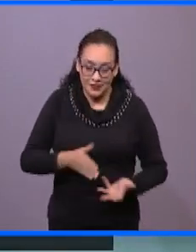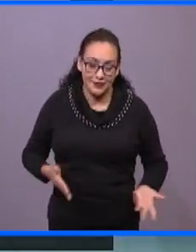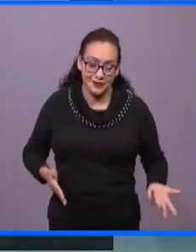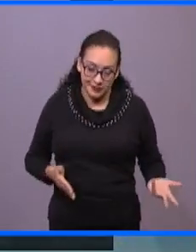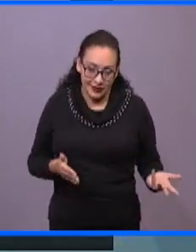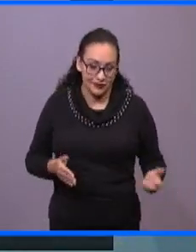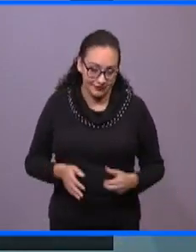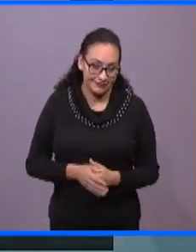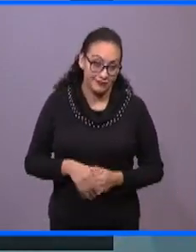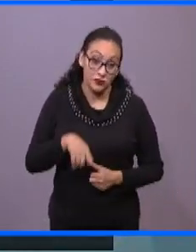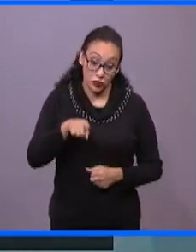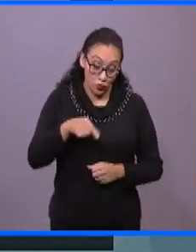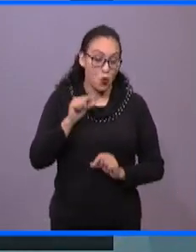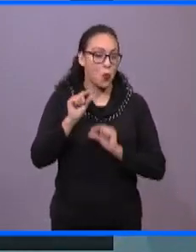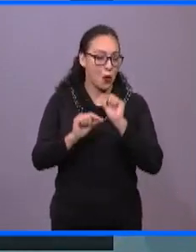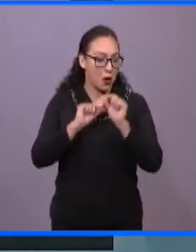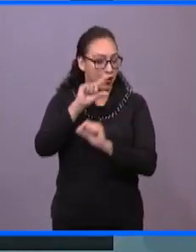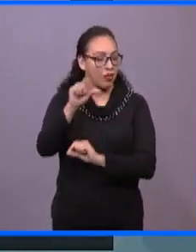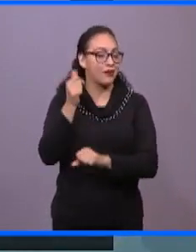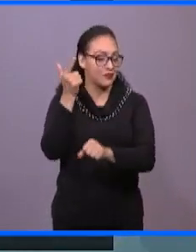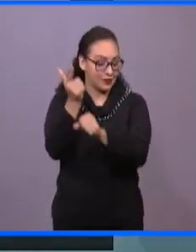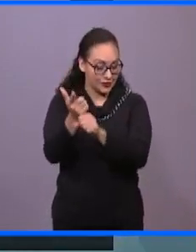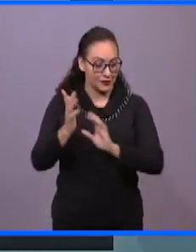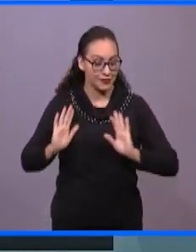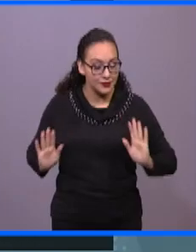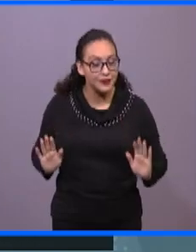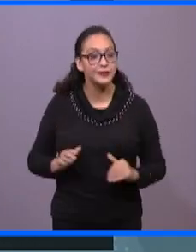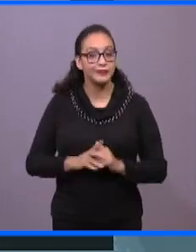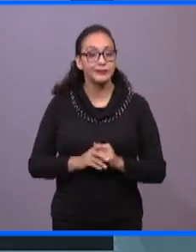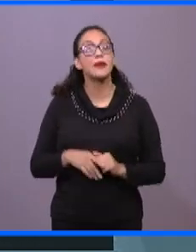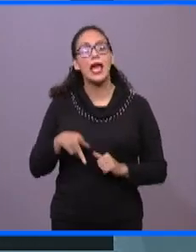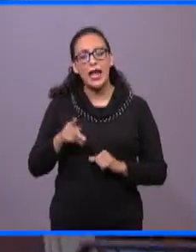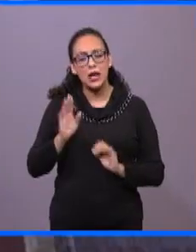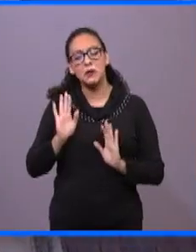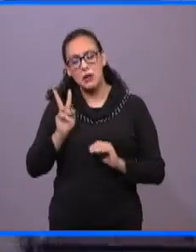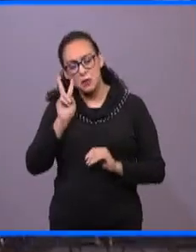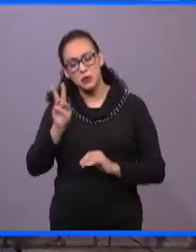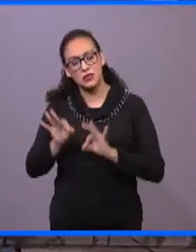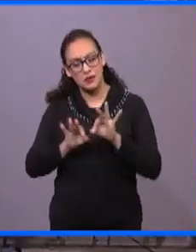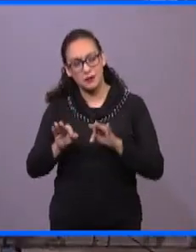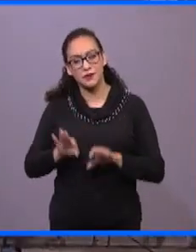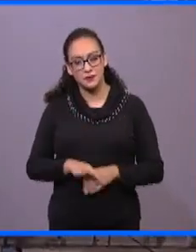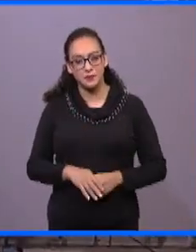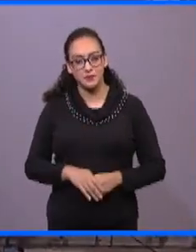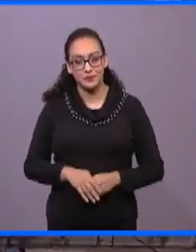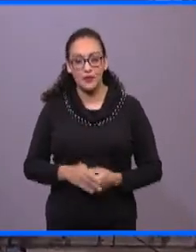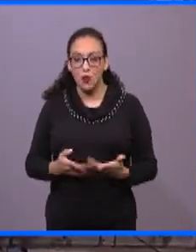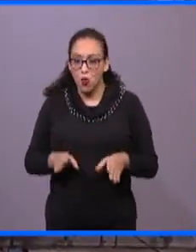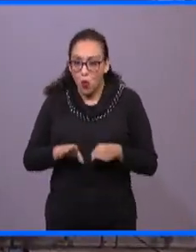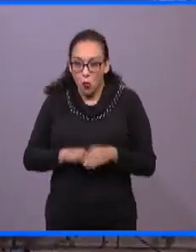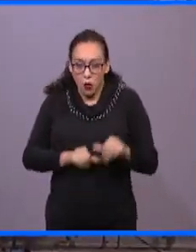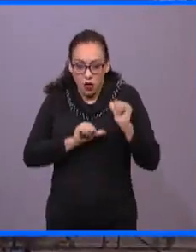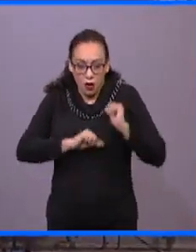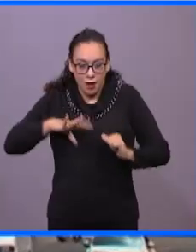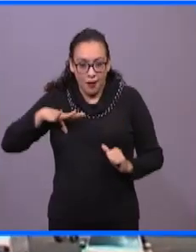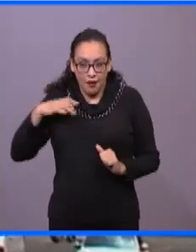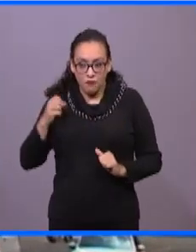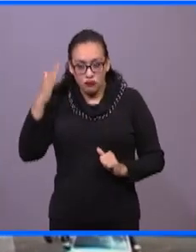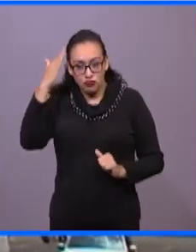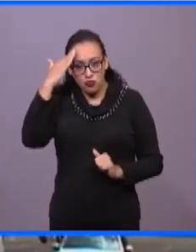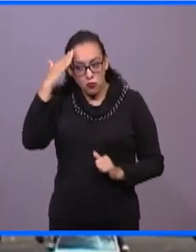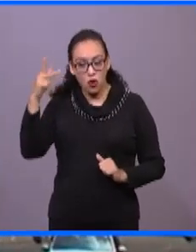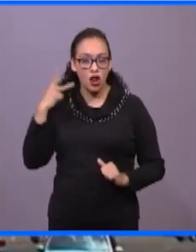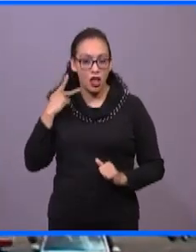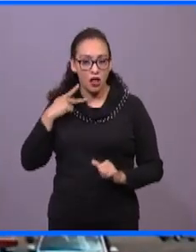podría confirmar lo que hoy es una sospecha amplia sobre la independencia. Para evitar el abuso de poder por parte de líderes